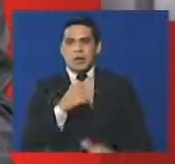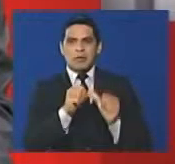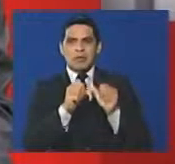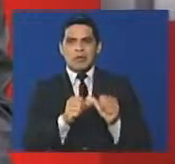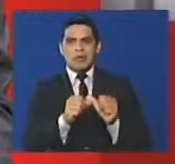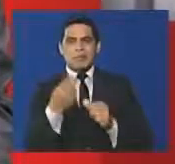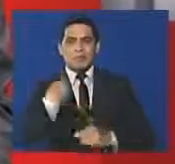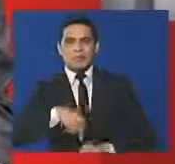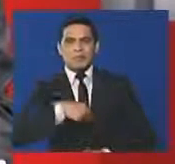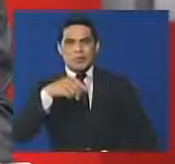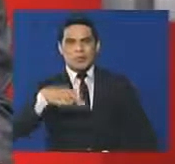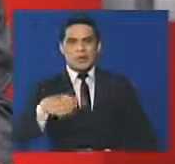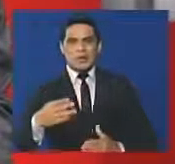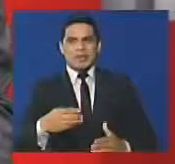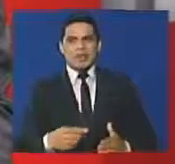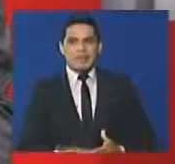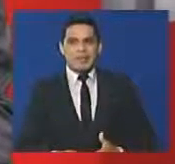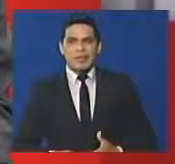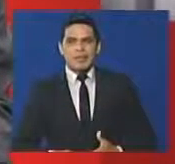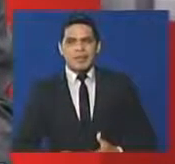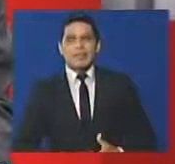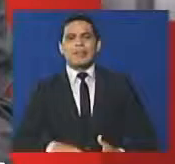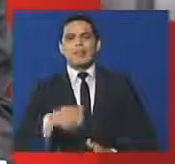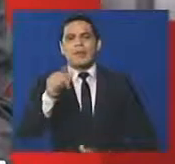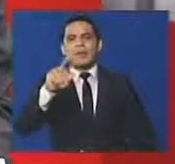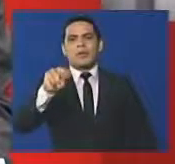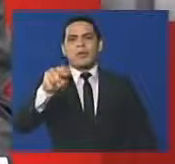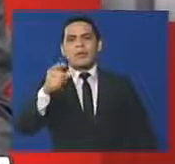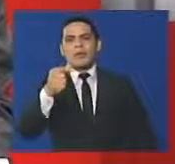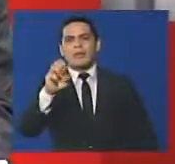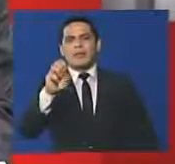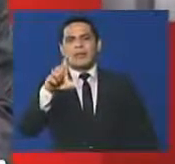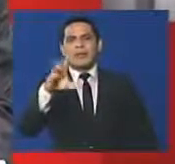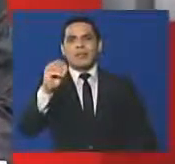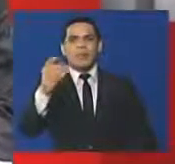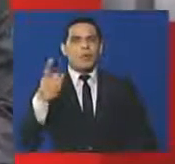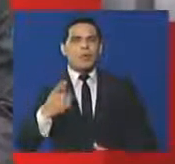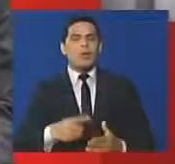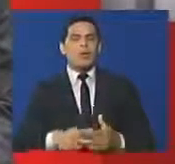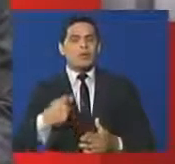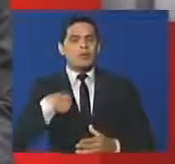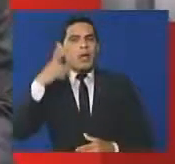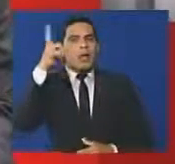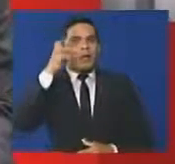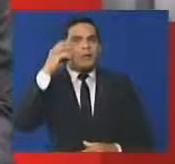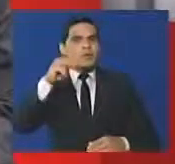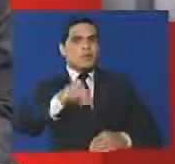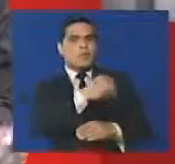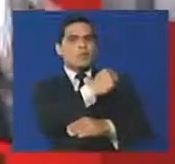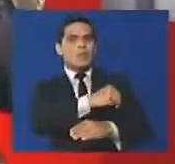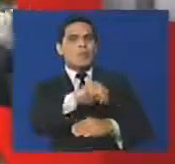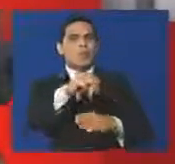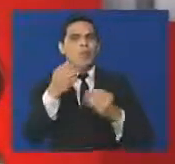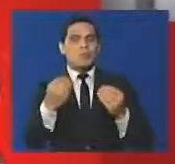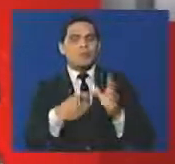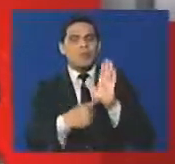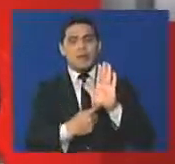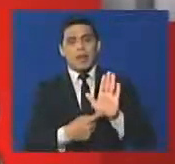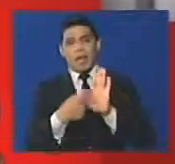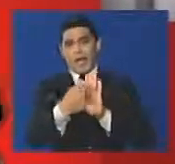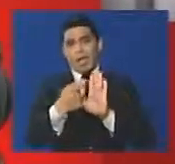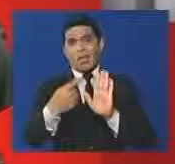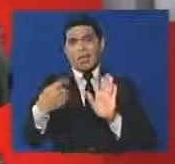Continuamos nosotros con Angelo Pagliuca, Maní, Manicero, Maní. Aquí está en este